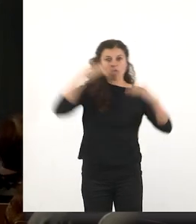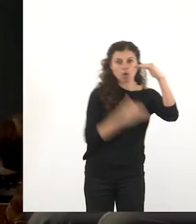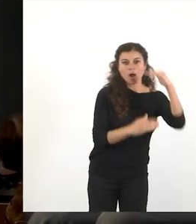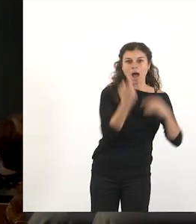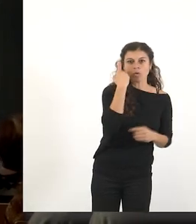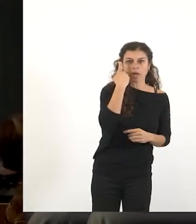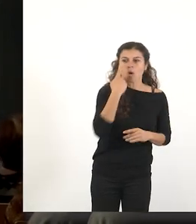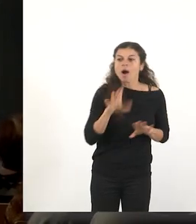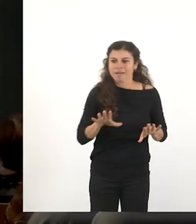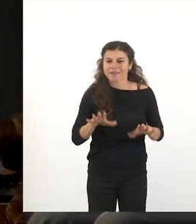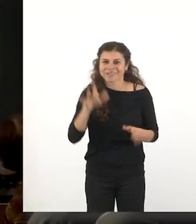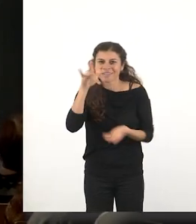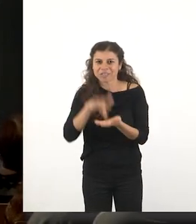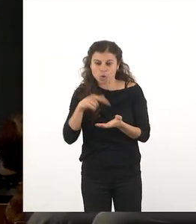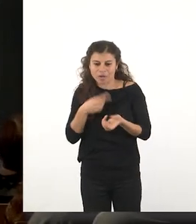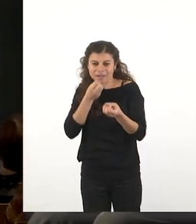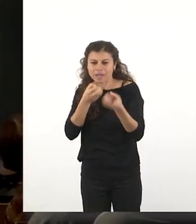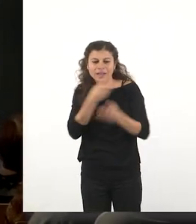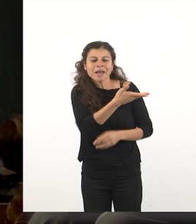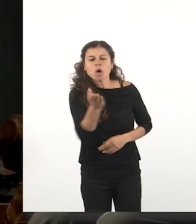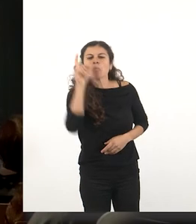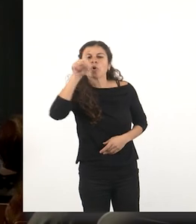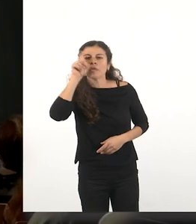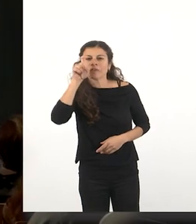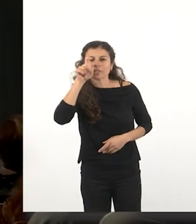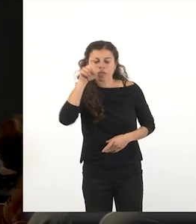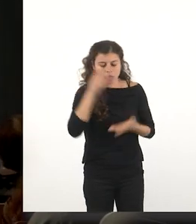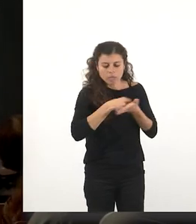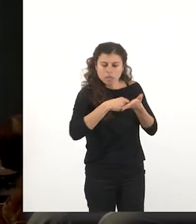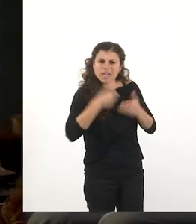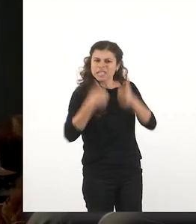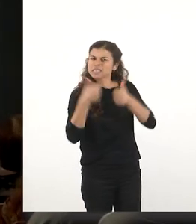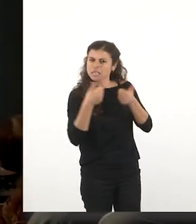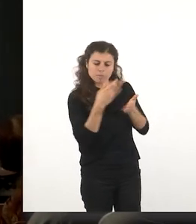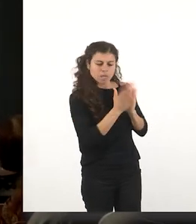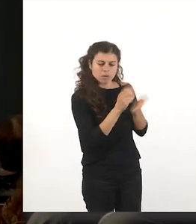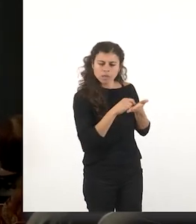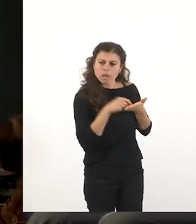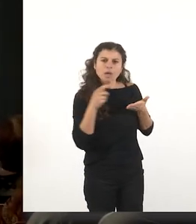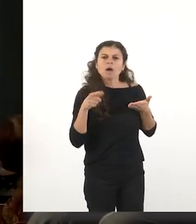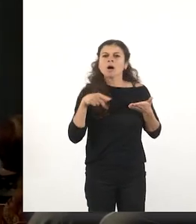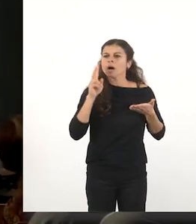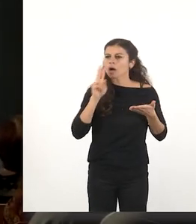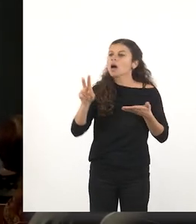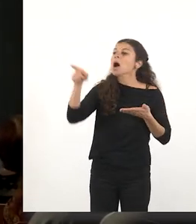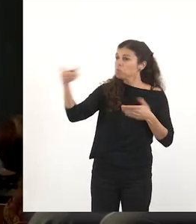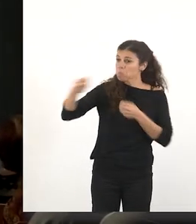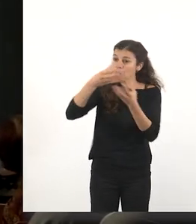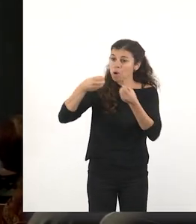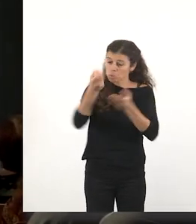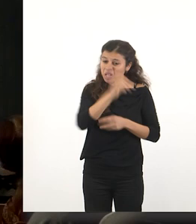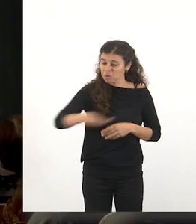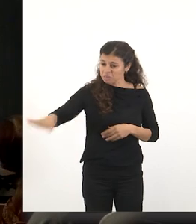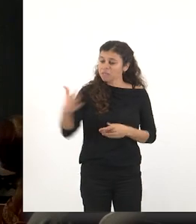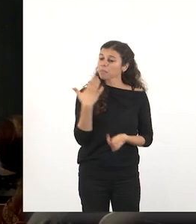flipan, ¿sabes? Se pone dentro de mi cara, en primera fila, a corregir examen, a mirar móvil, así como que... Esa que le va a contar. Subí a los niños, pues corra, que lo detenga. Tengo muchas cosas que hacer en